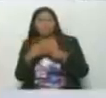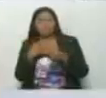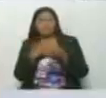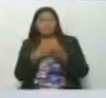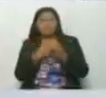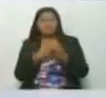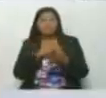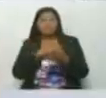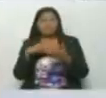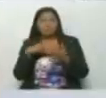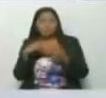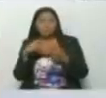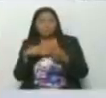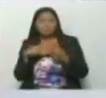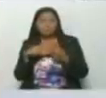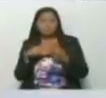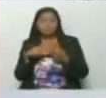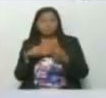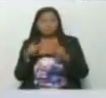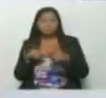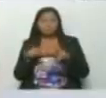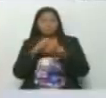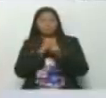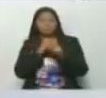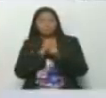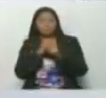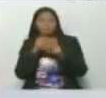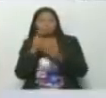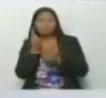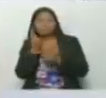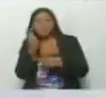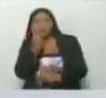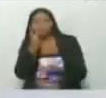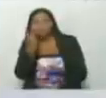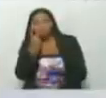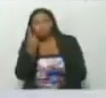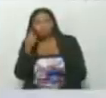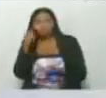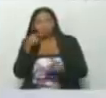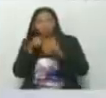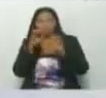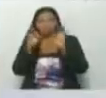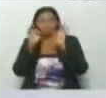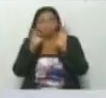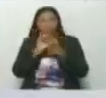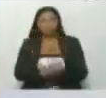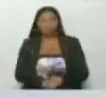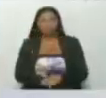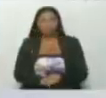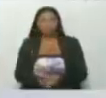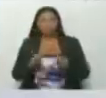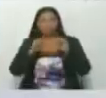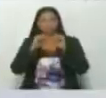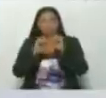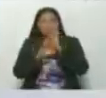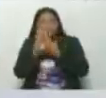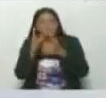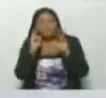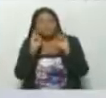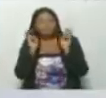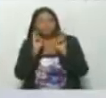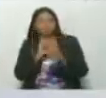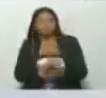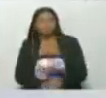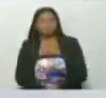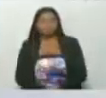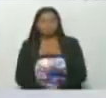privada es el sector de los trabajadores y nos quedaban dos puntos más para puntualizar los y avanzar a desarrollar un poco eso estén pero